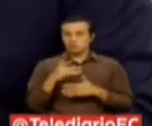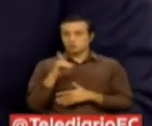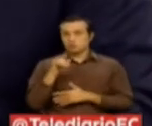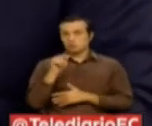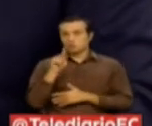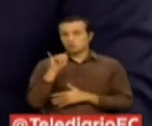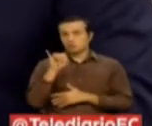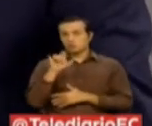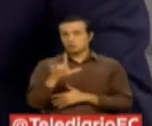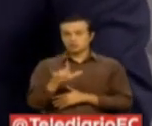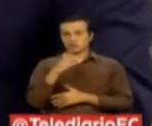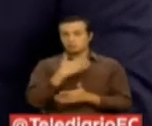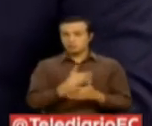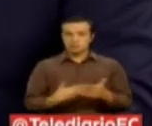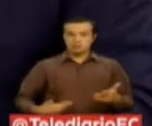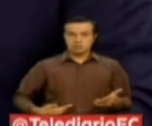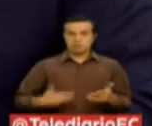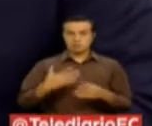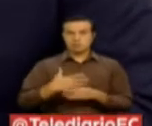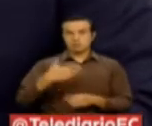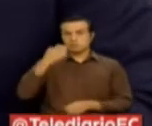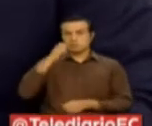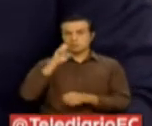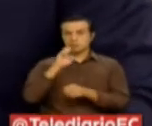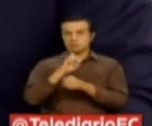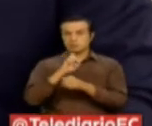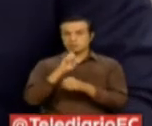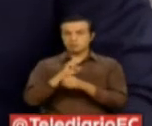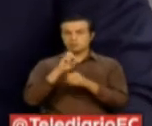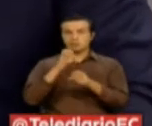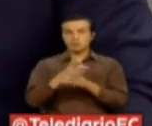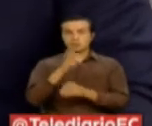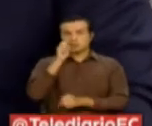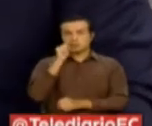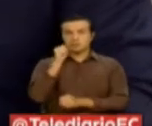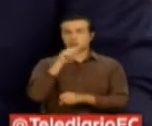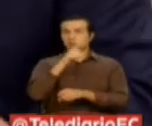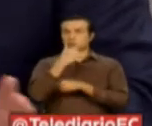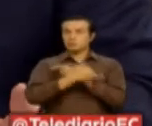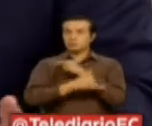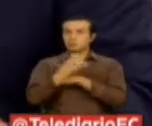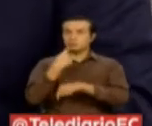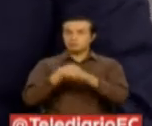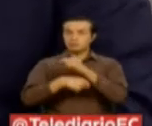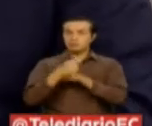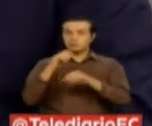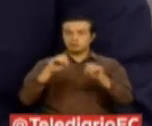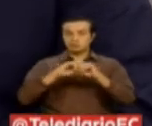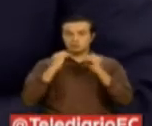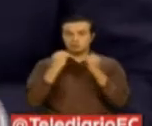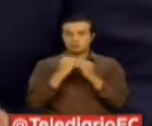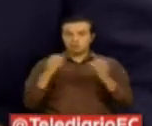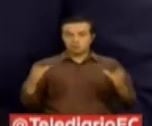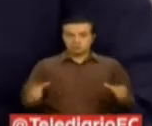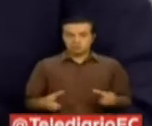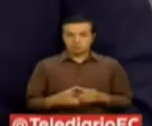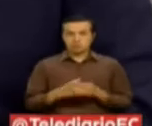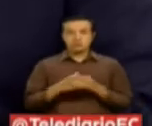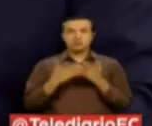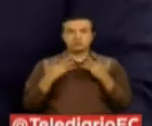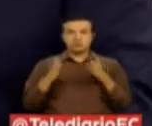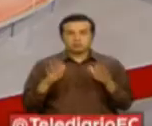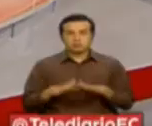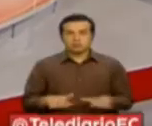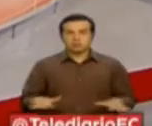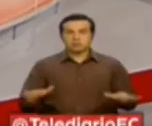danielle legarda presidente de fedex por la federación de exportadores una de las organizaciones gremiales del